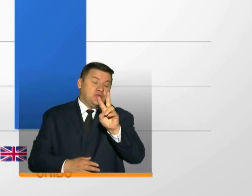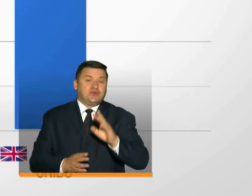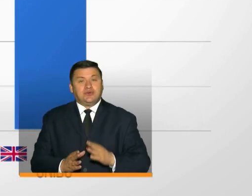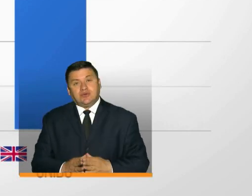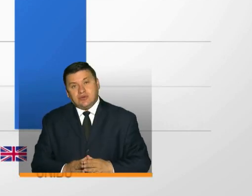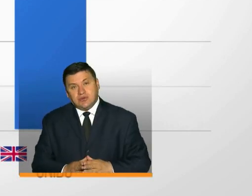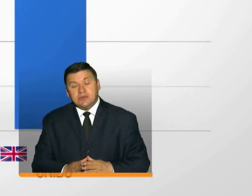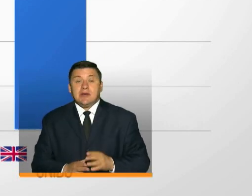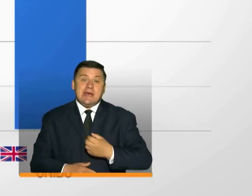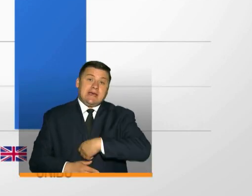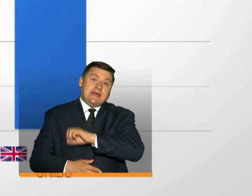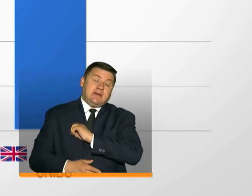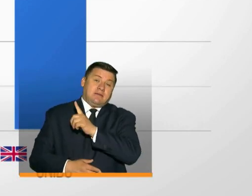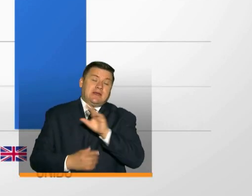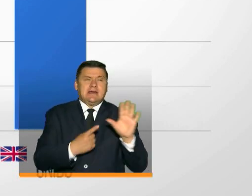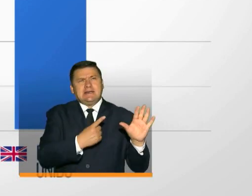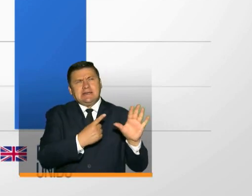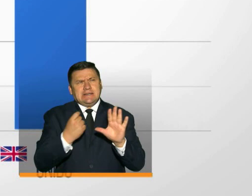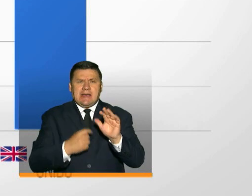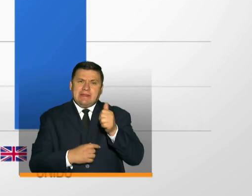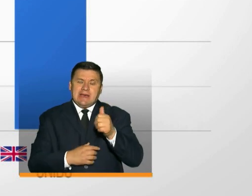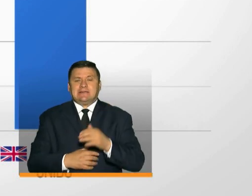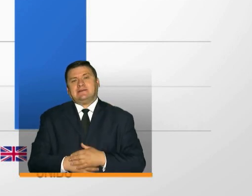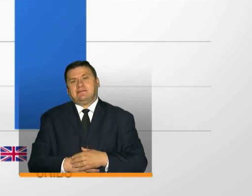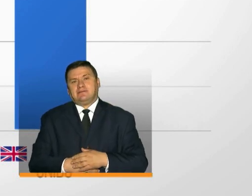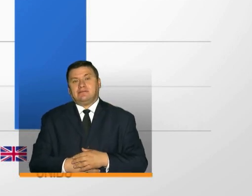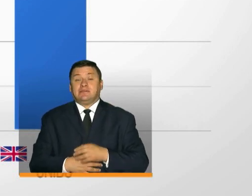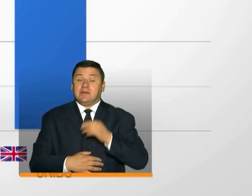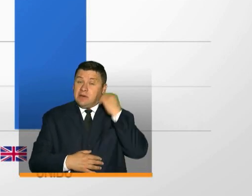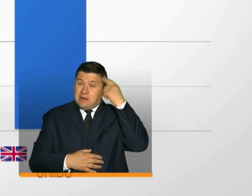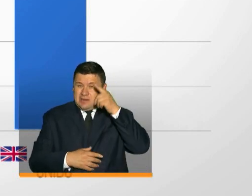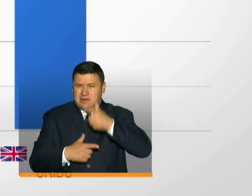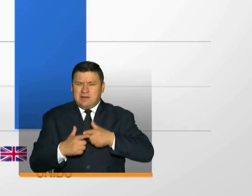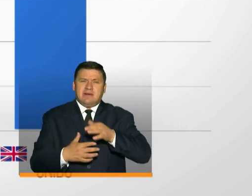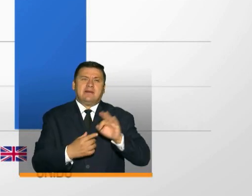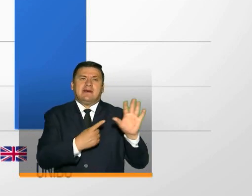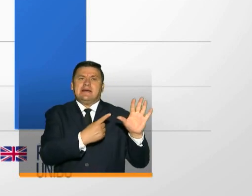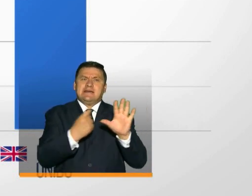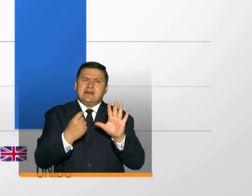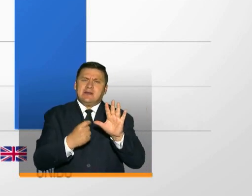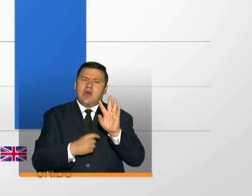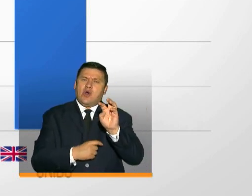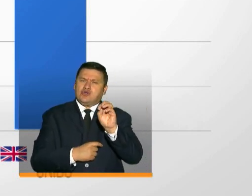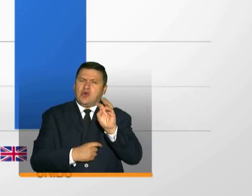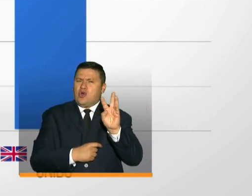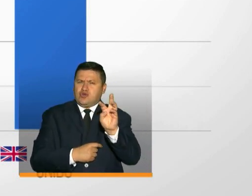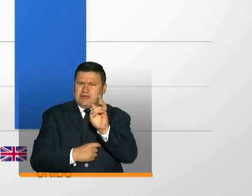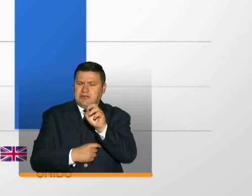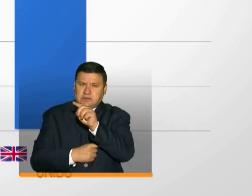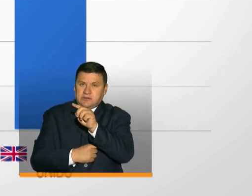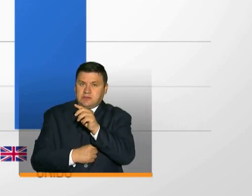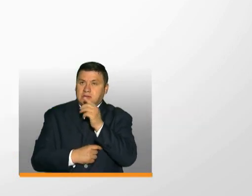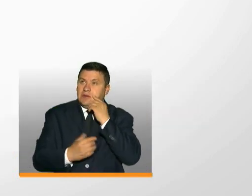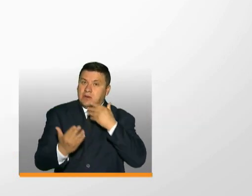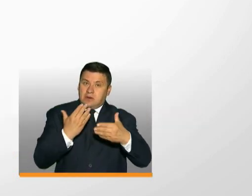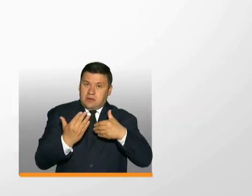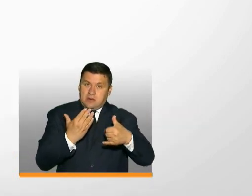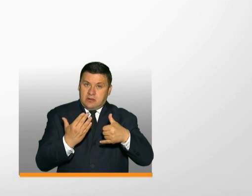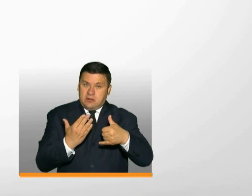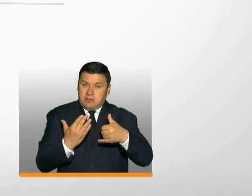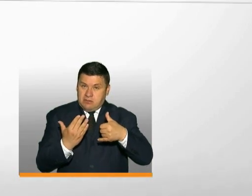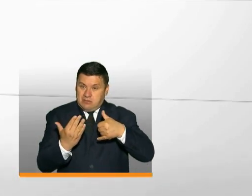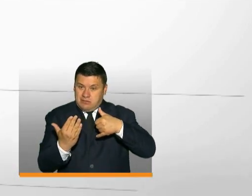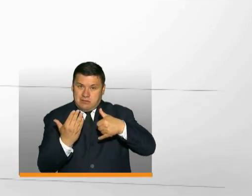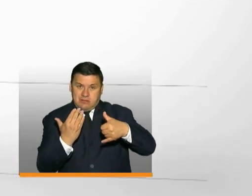582, España está en 610, el Reino Unido está en 688. Y si miramos a